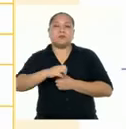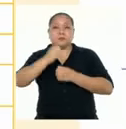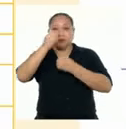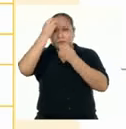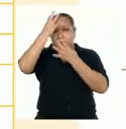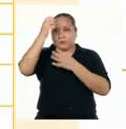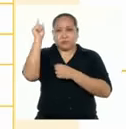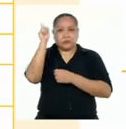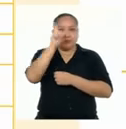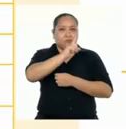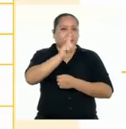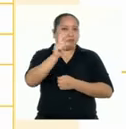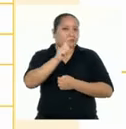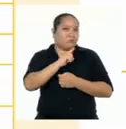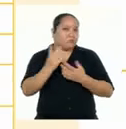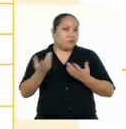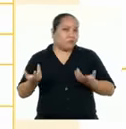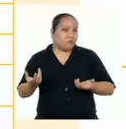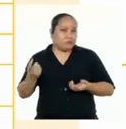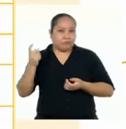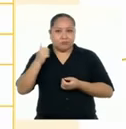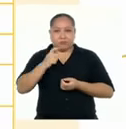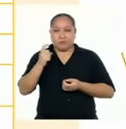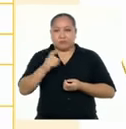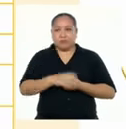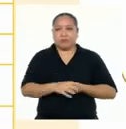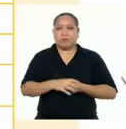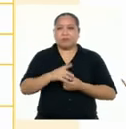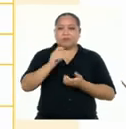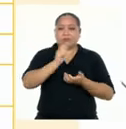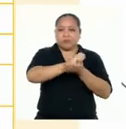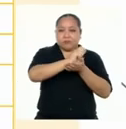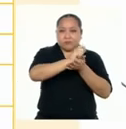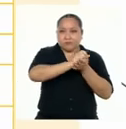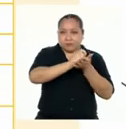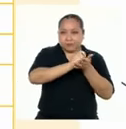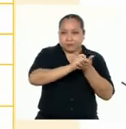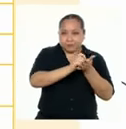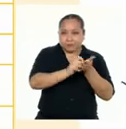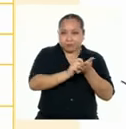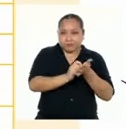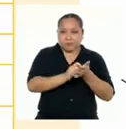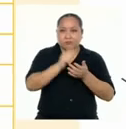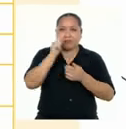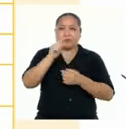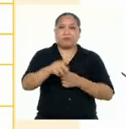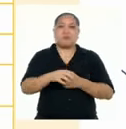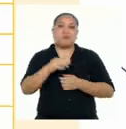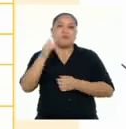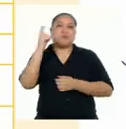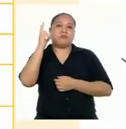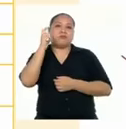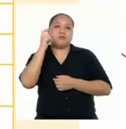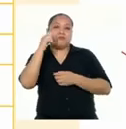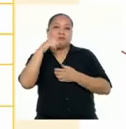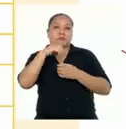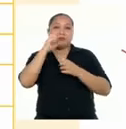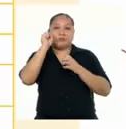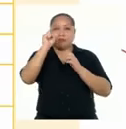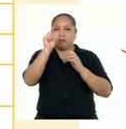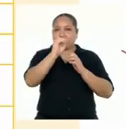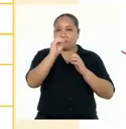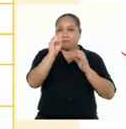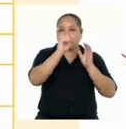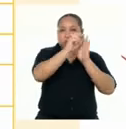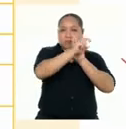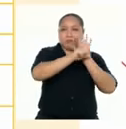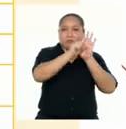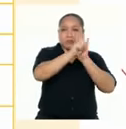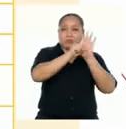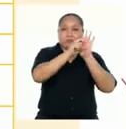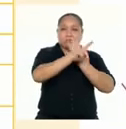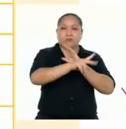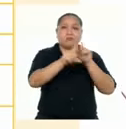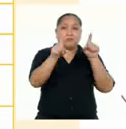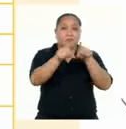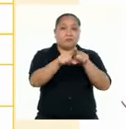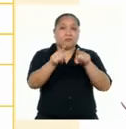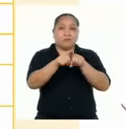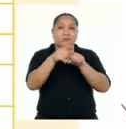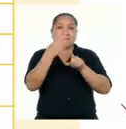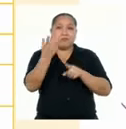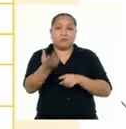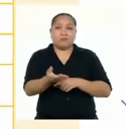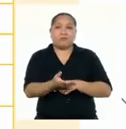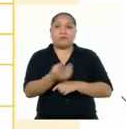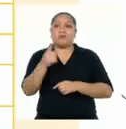información no necesariamente es un texto escrito, un audio o un video. También puede